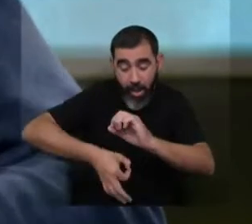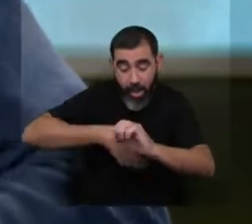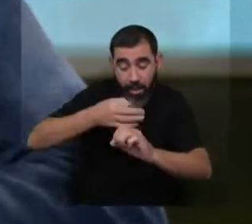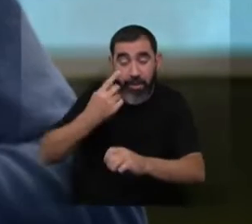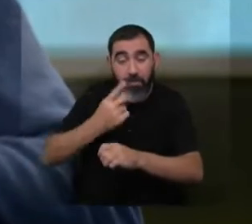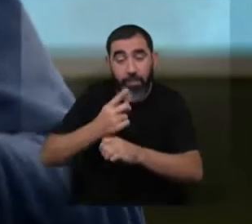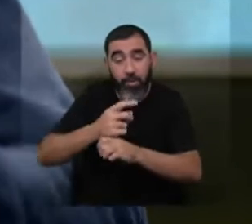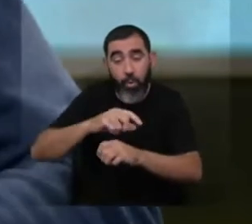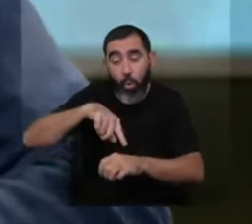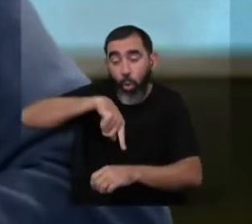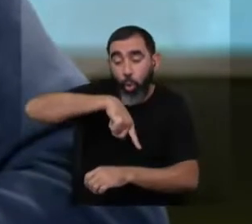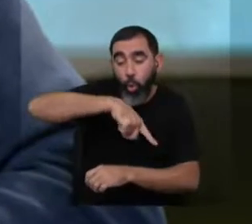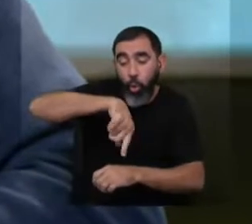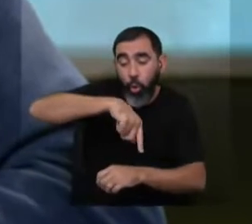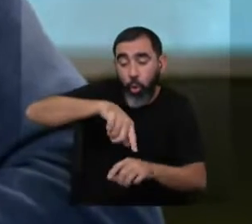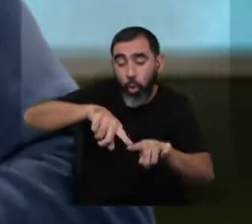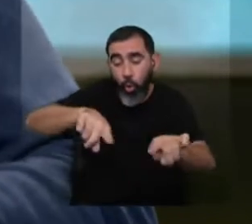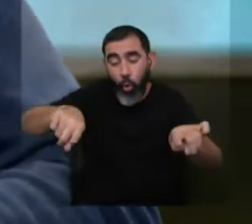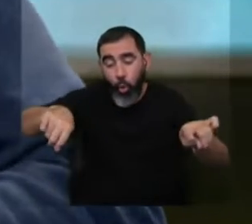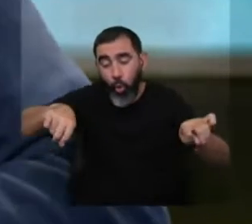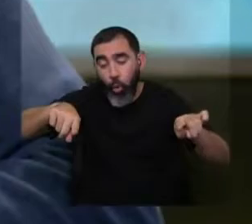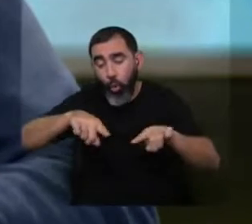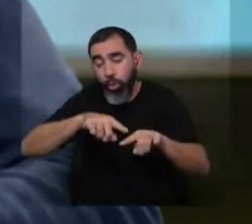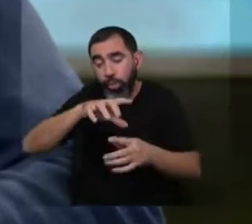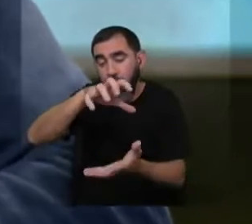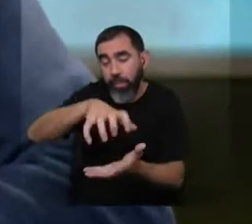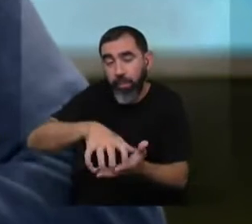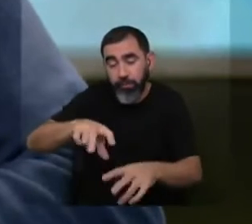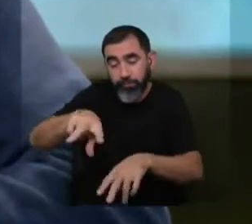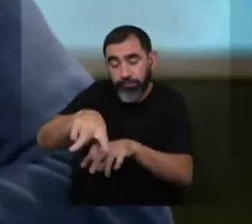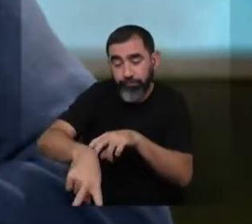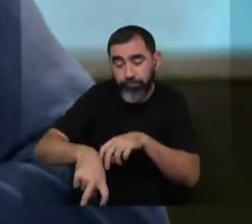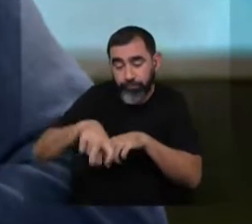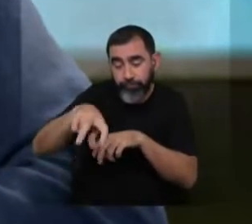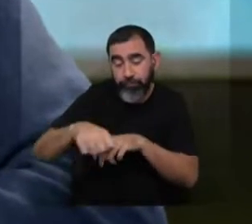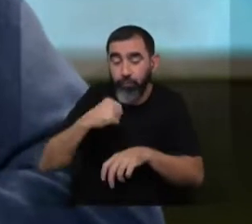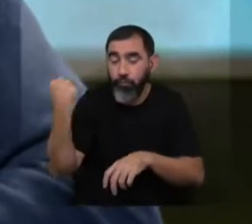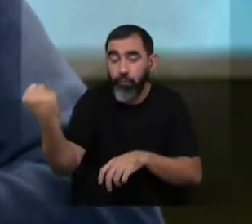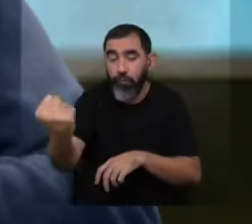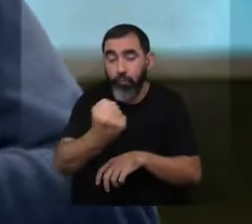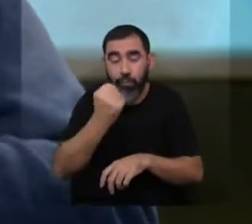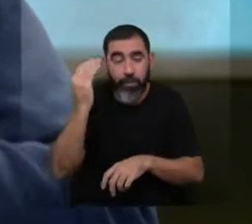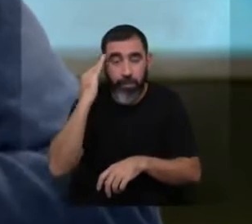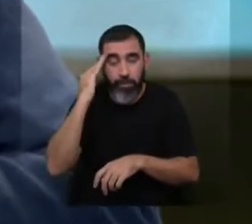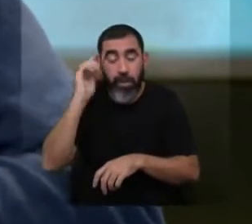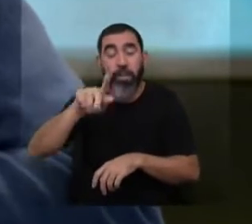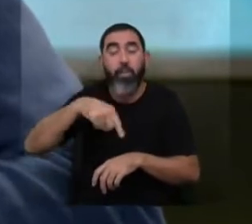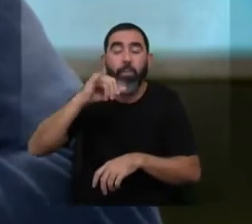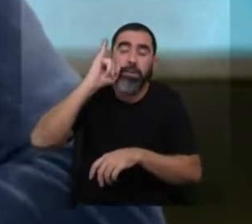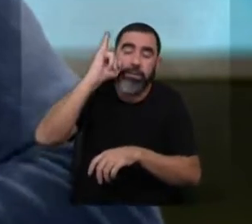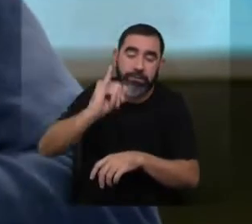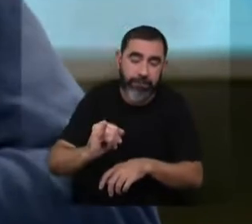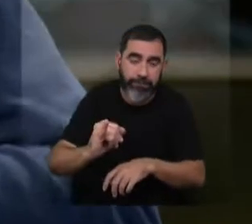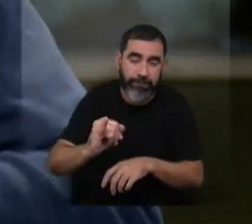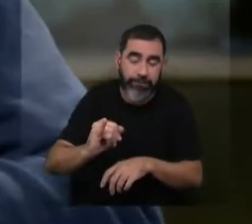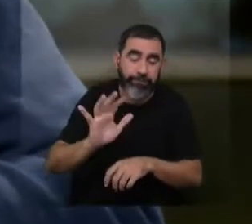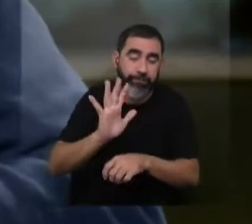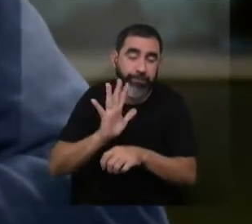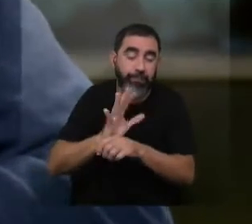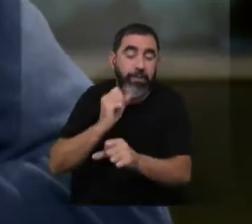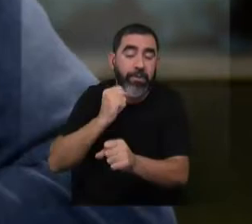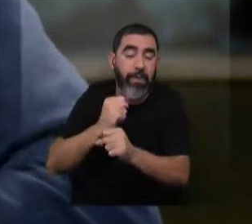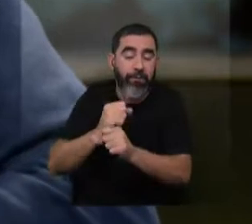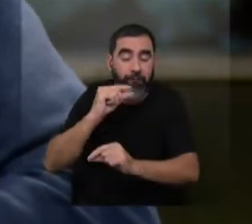primero ubicar a grandes rasgos cuál sería el sitio donde tenemos que excavar, que eso es fundamental, para después sí empezar a trabajar como en una escala